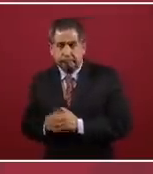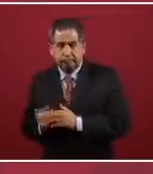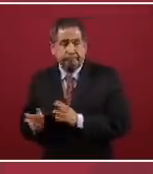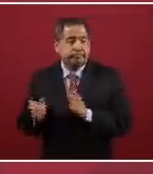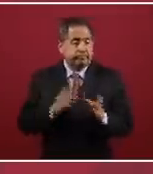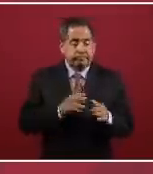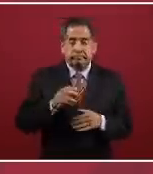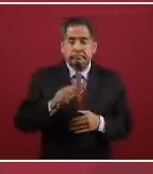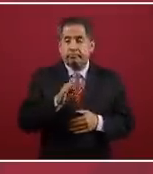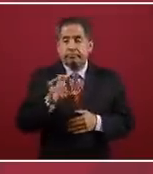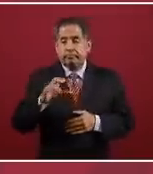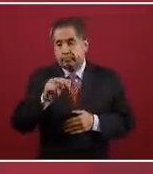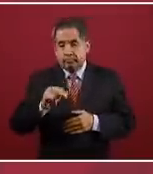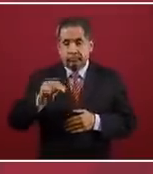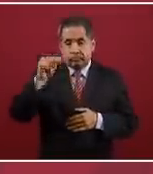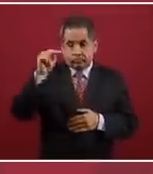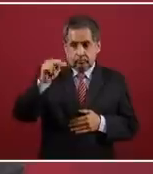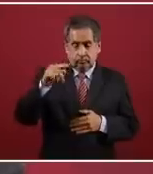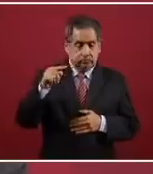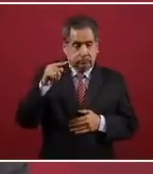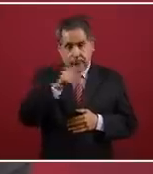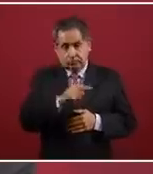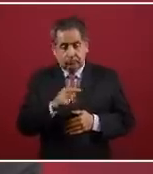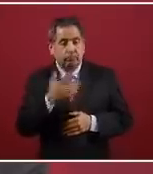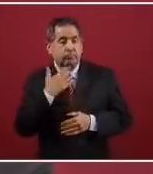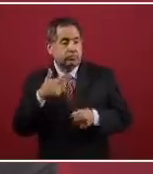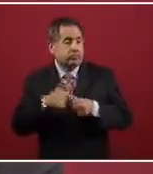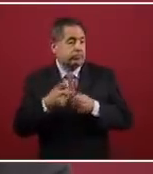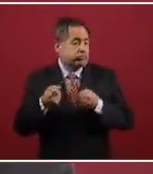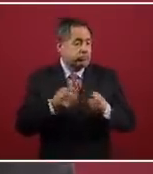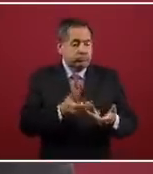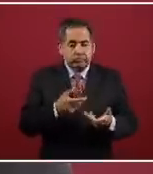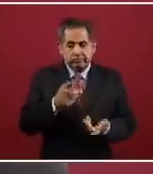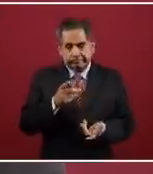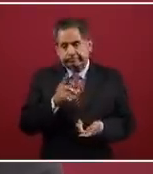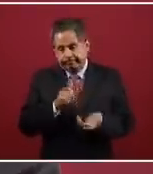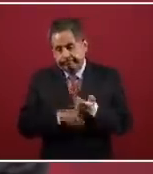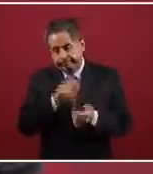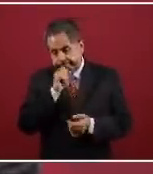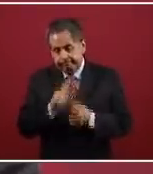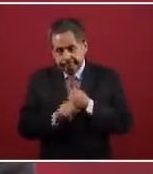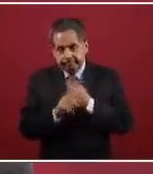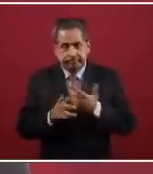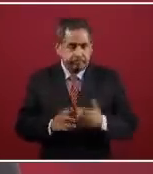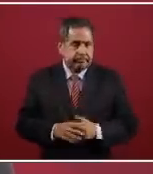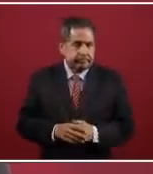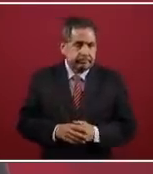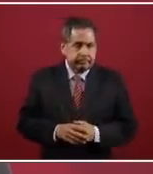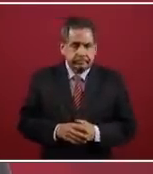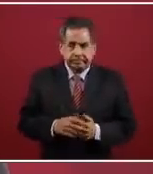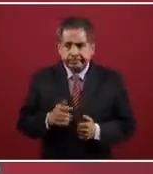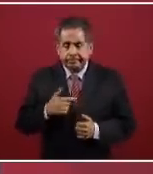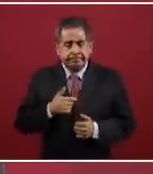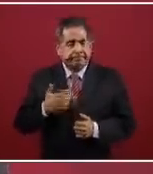de Baja California de aprovisionamiento de gas, y desde luego en esta situación en que ha